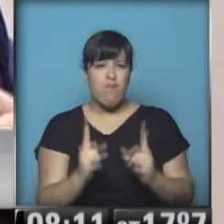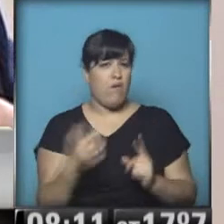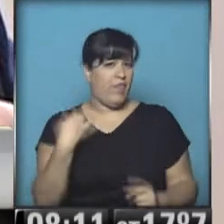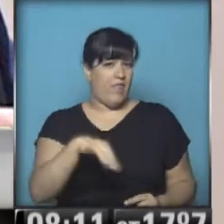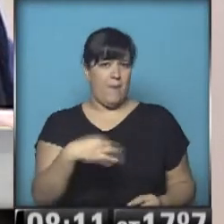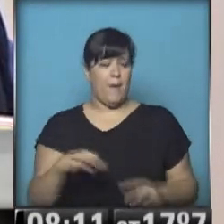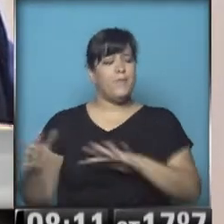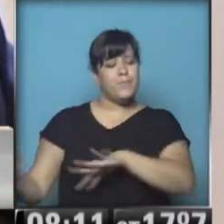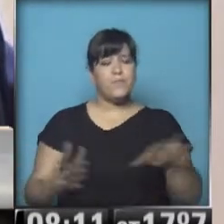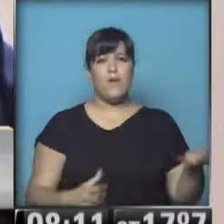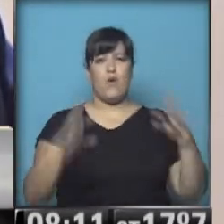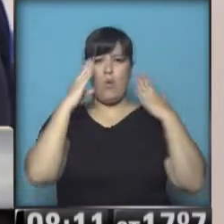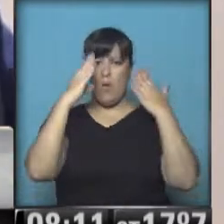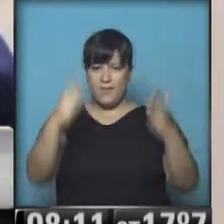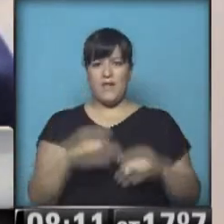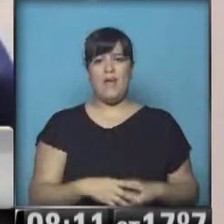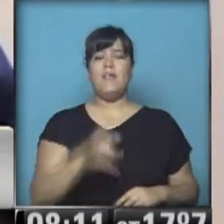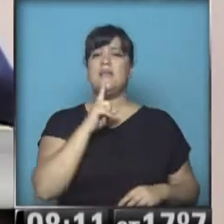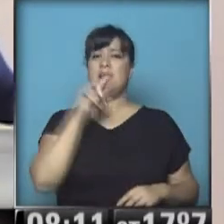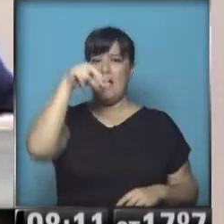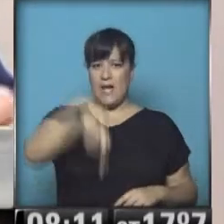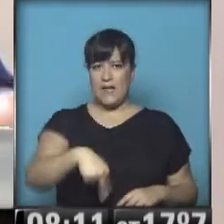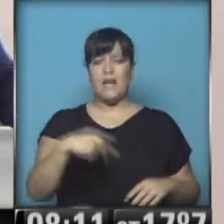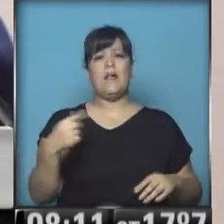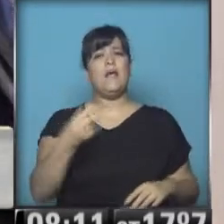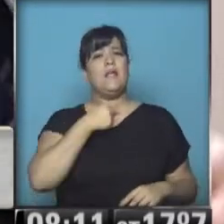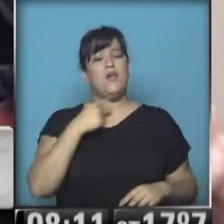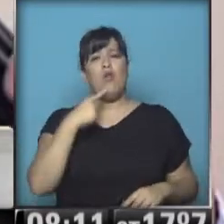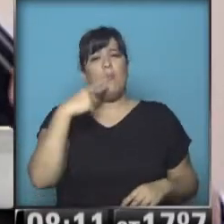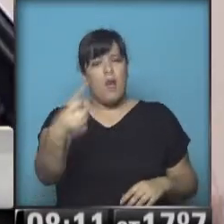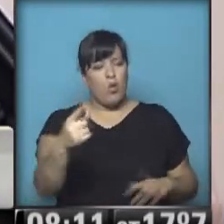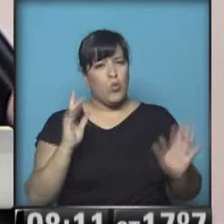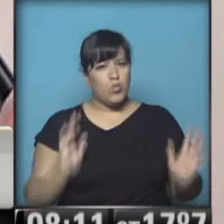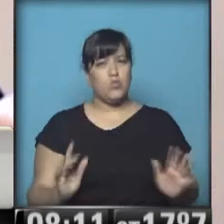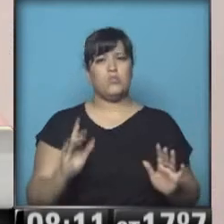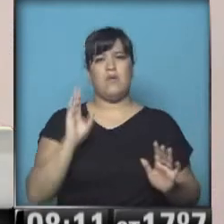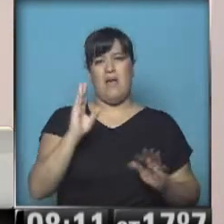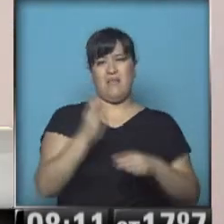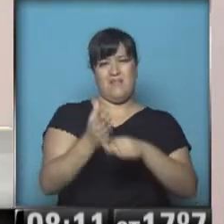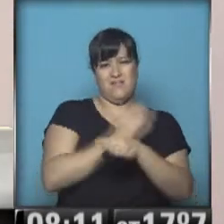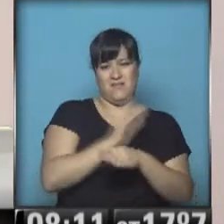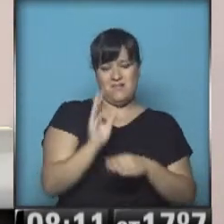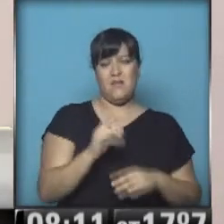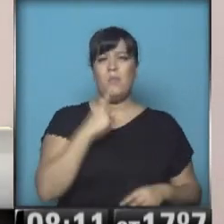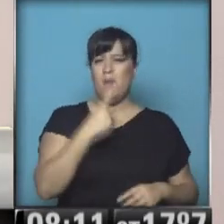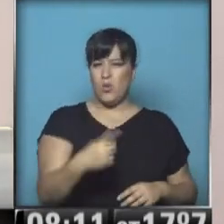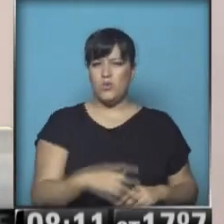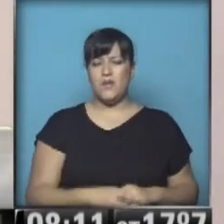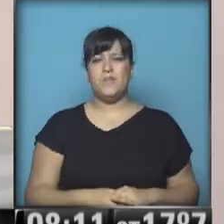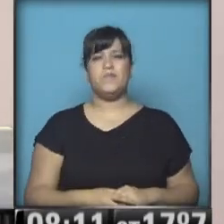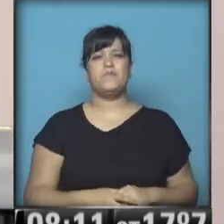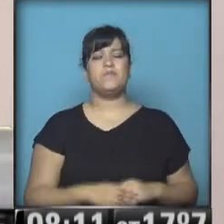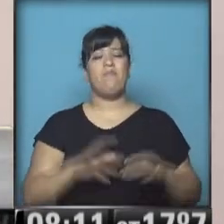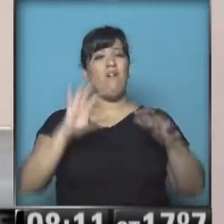ministro buen día a gonzalo asiste en permíteme insistirle con una de la parte de la pregunta de mi colega de recién la